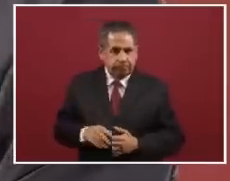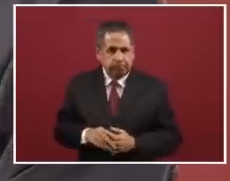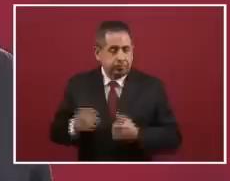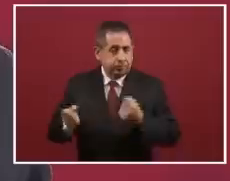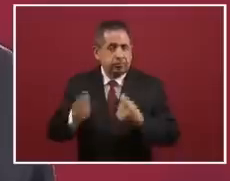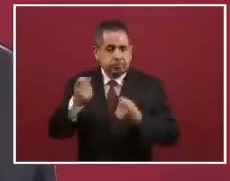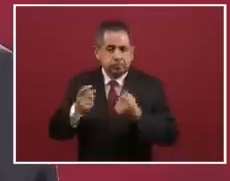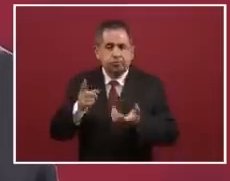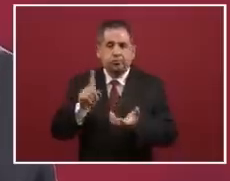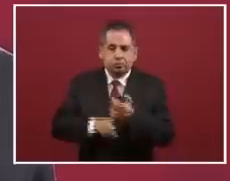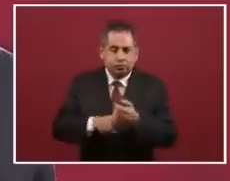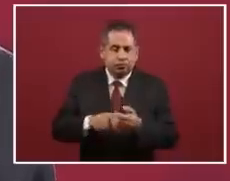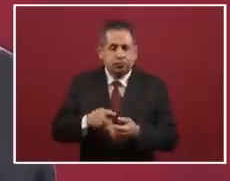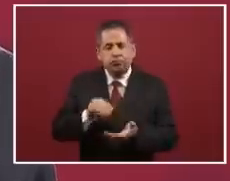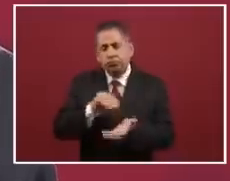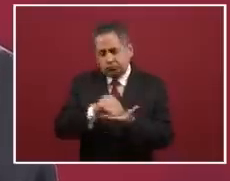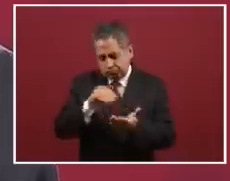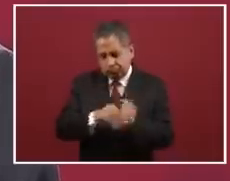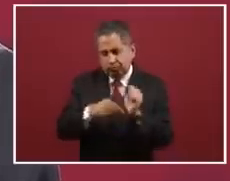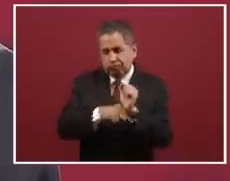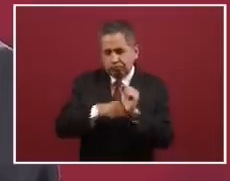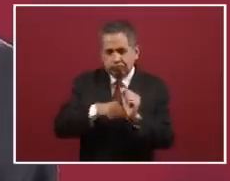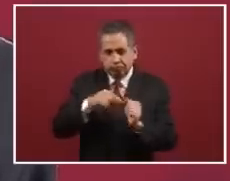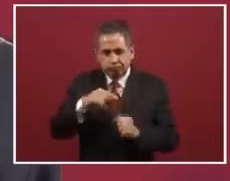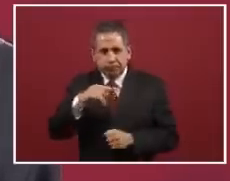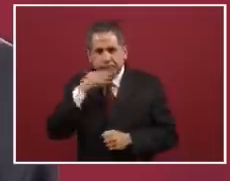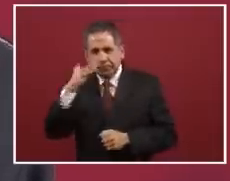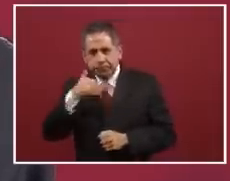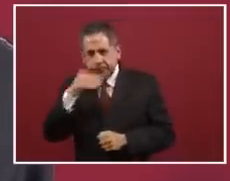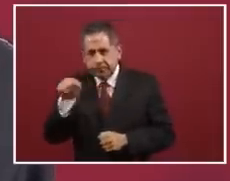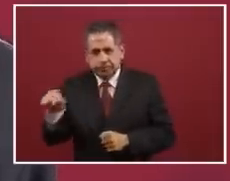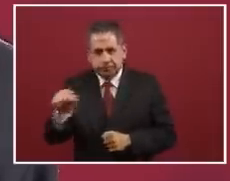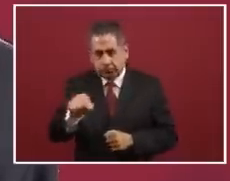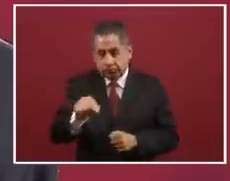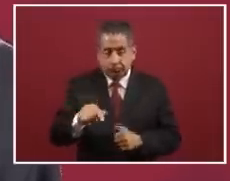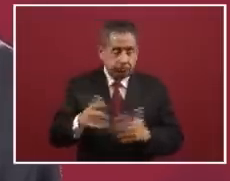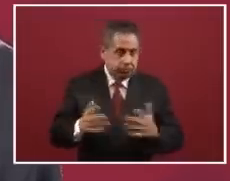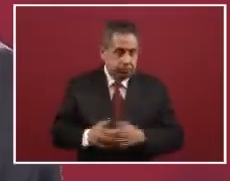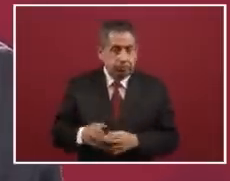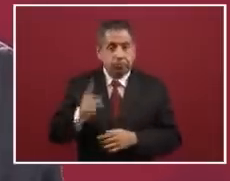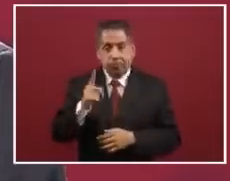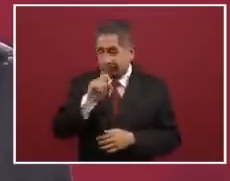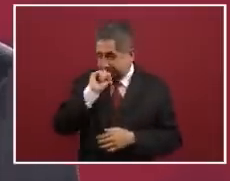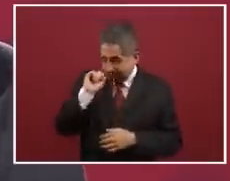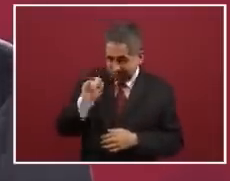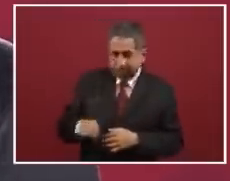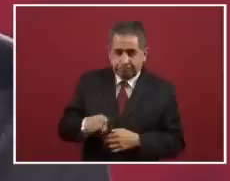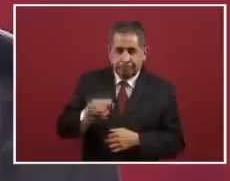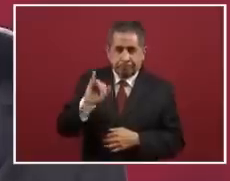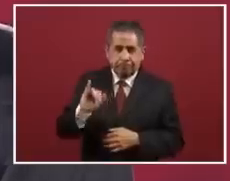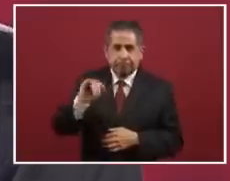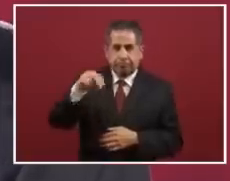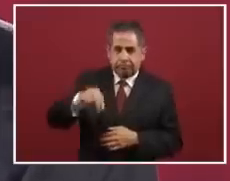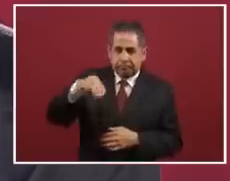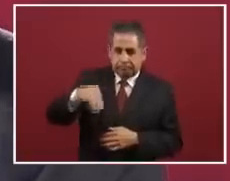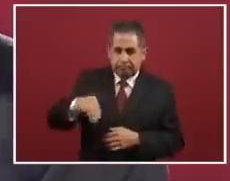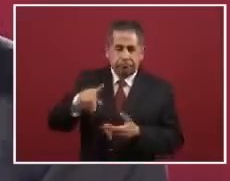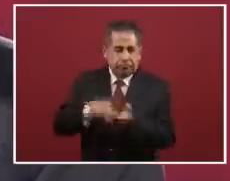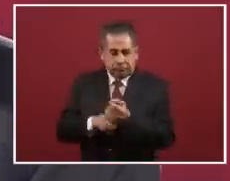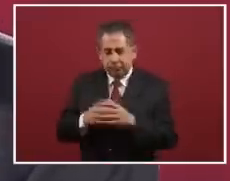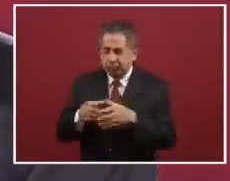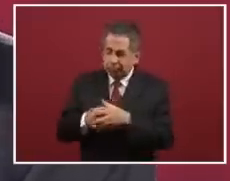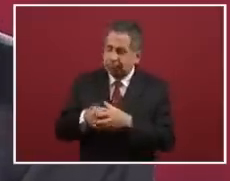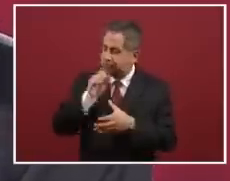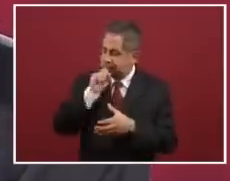con problemas de corrupción. Una de esas instituciones es el Instituto